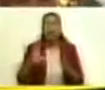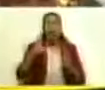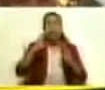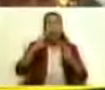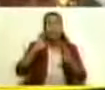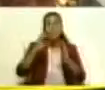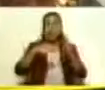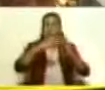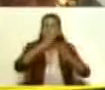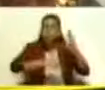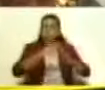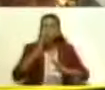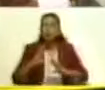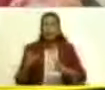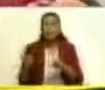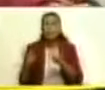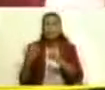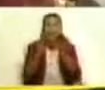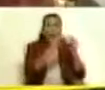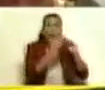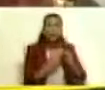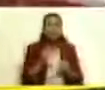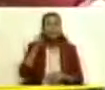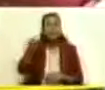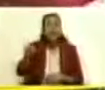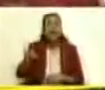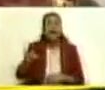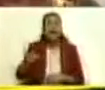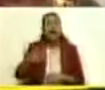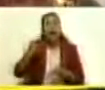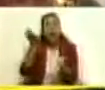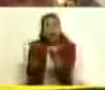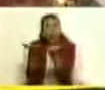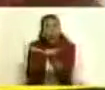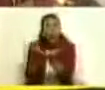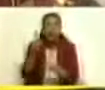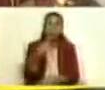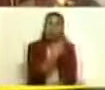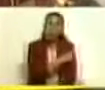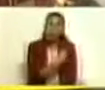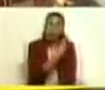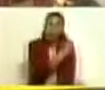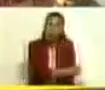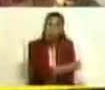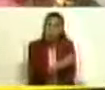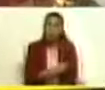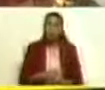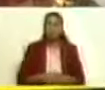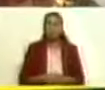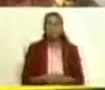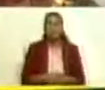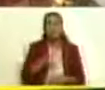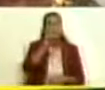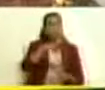también sean para nuestra comunidad, a la escuela y nuestros hospitales,